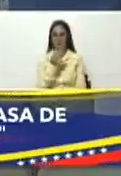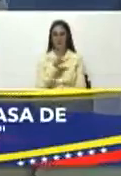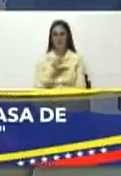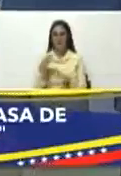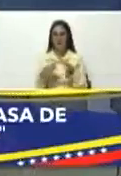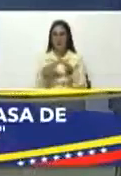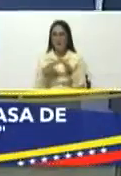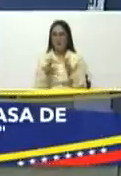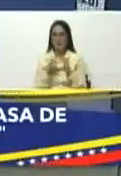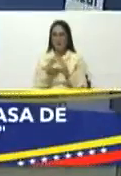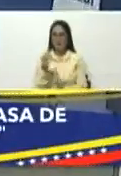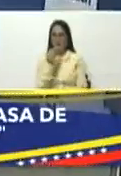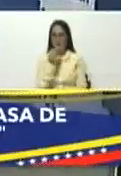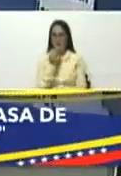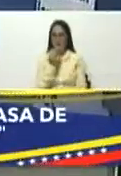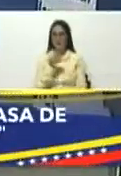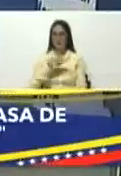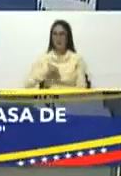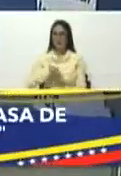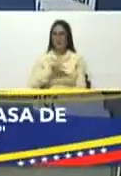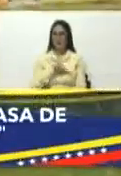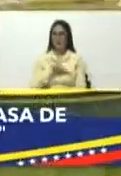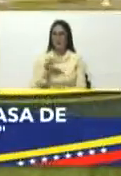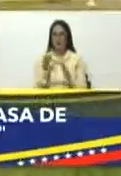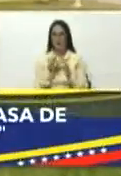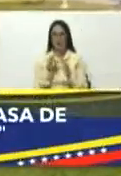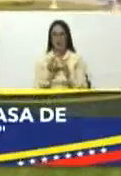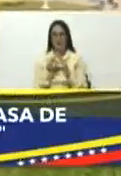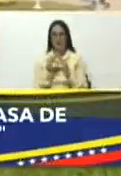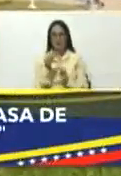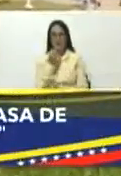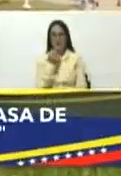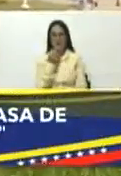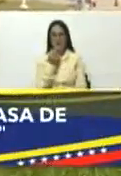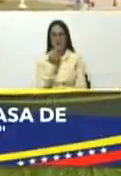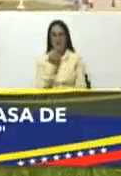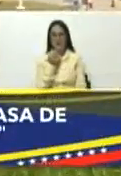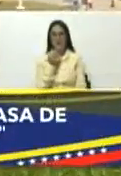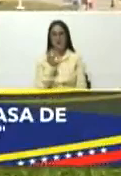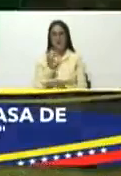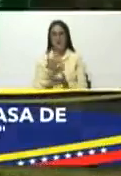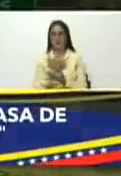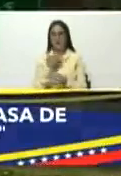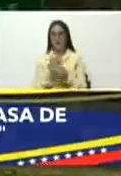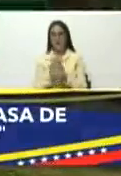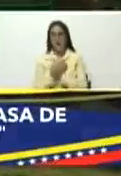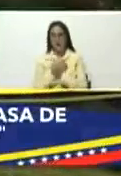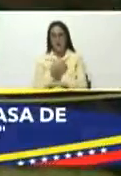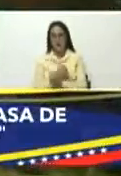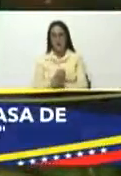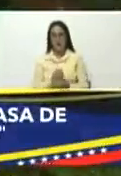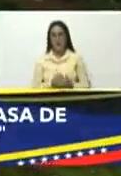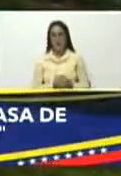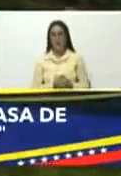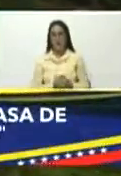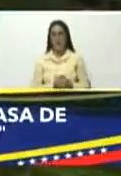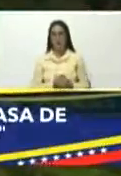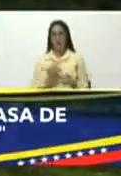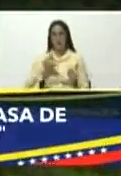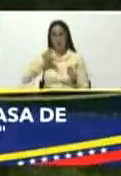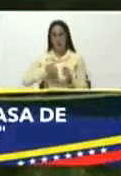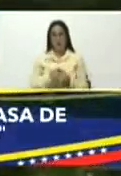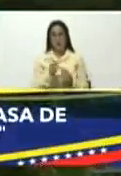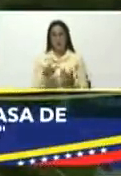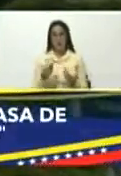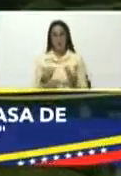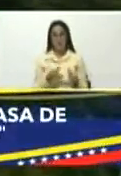casas de alimentación. Nosotros hemos denominado nuestras casas de alimentación como un templo de amor. Hemos alcanzado con esta inauguración,